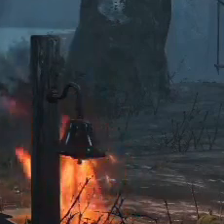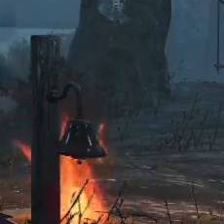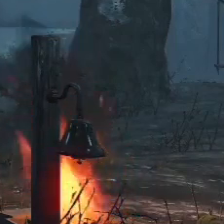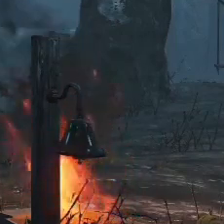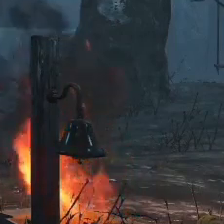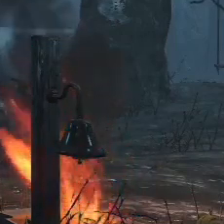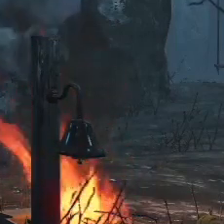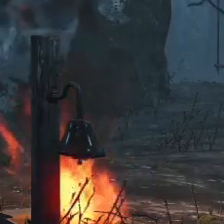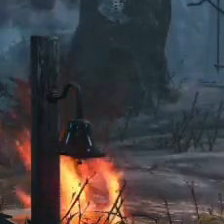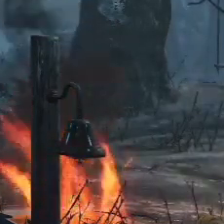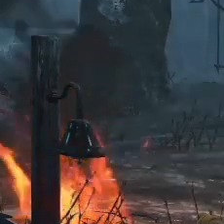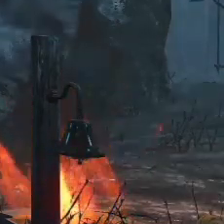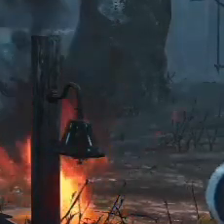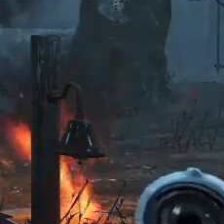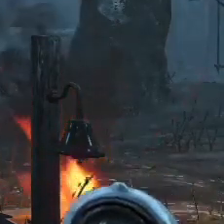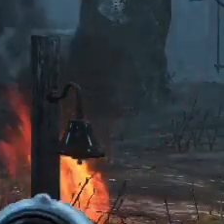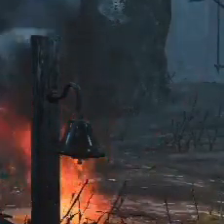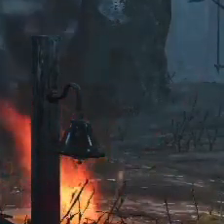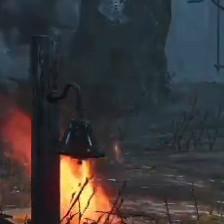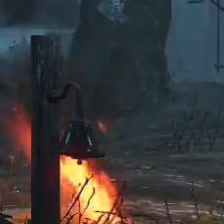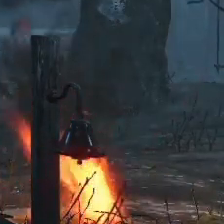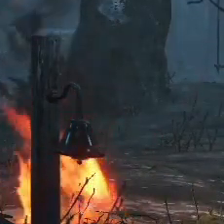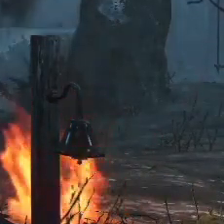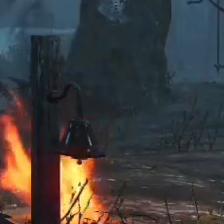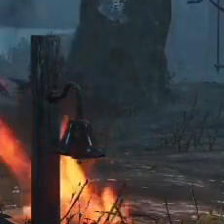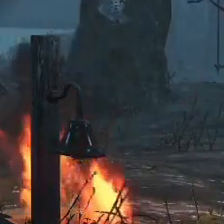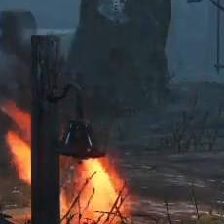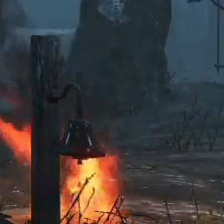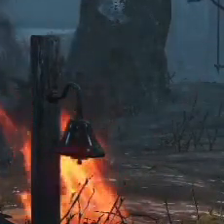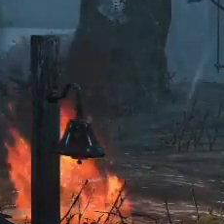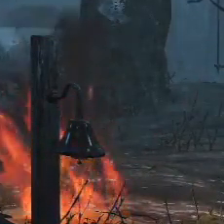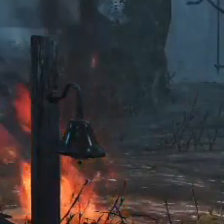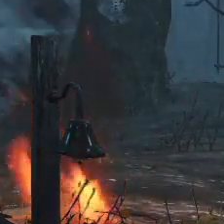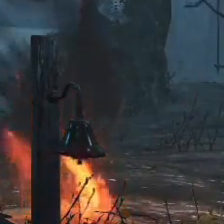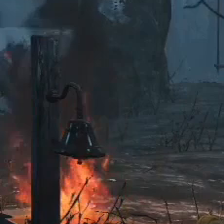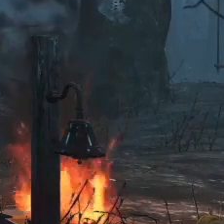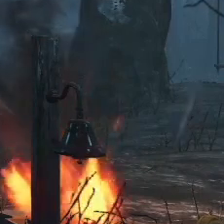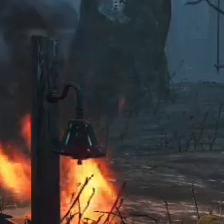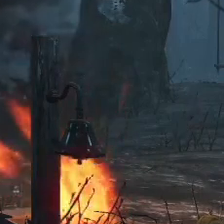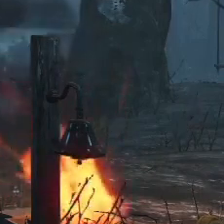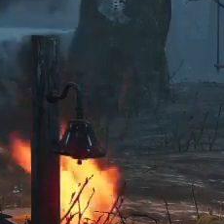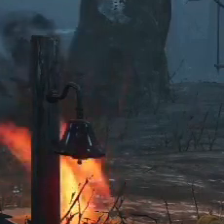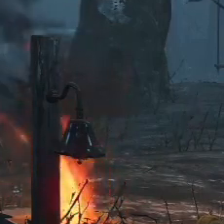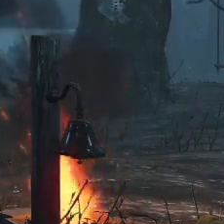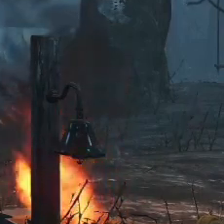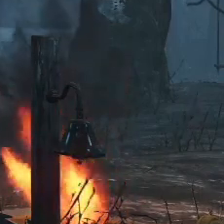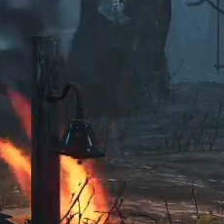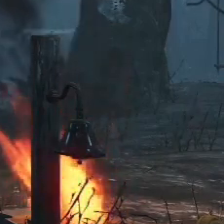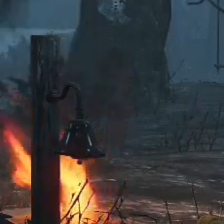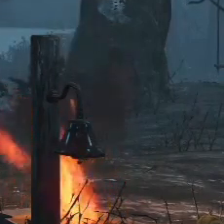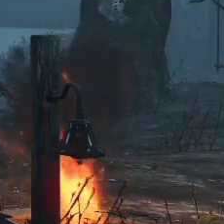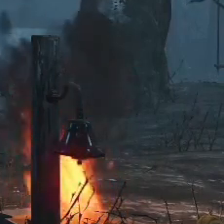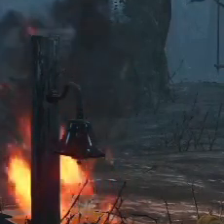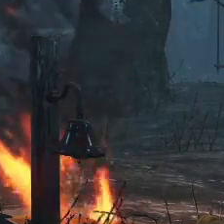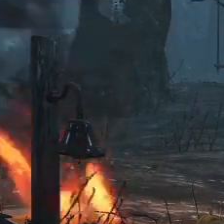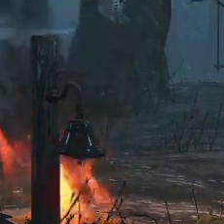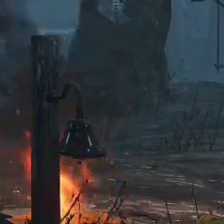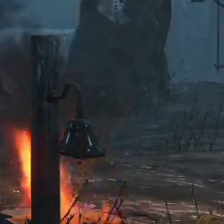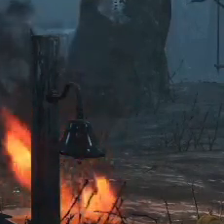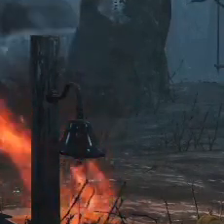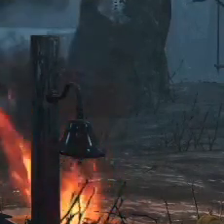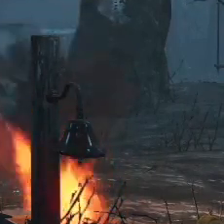y el sector más poderoso en este caso el sector bancario pasa completamente en limpio mis amigos